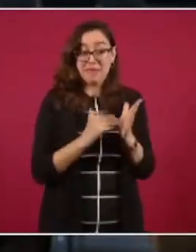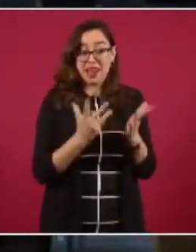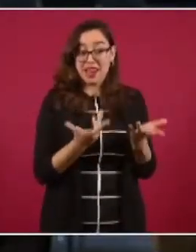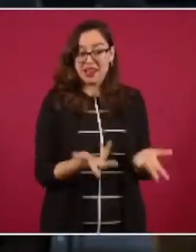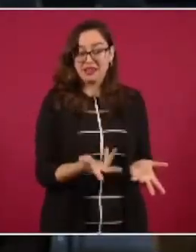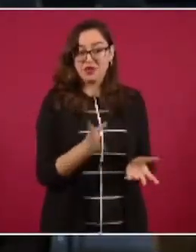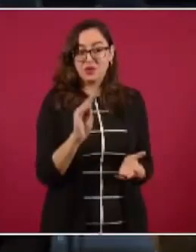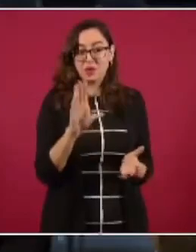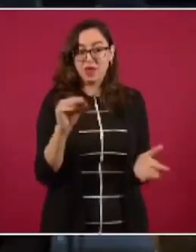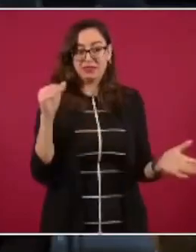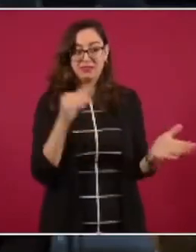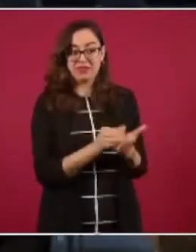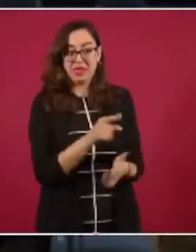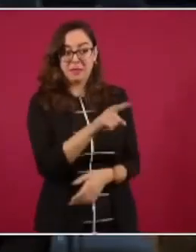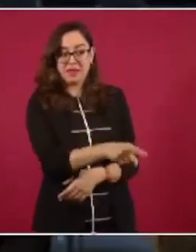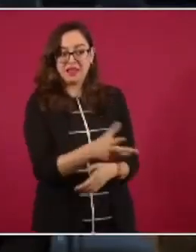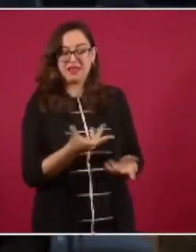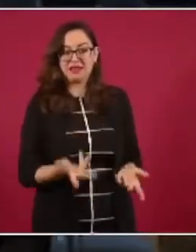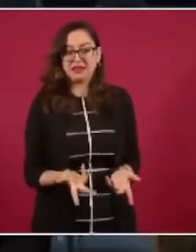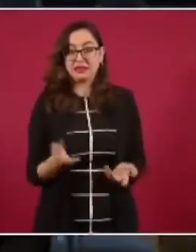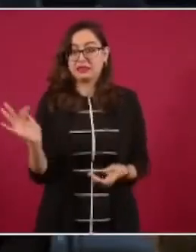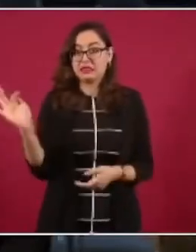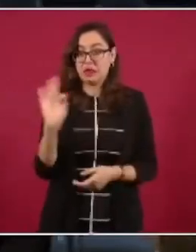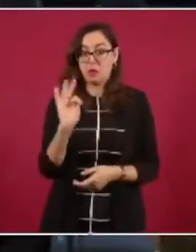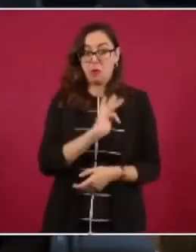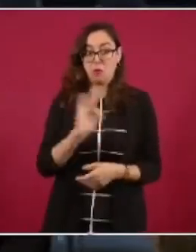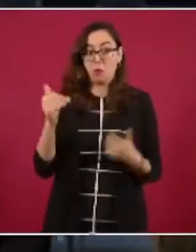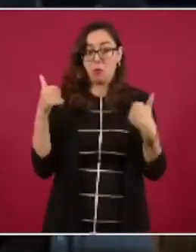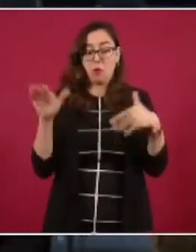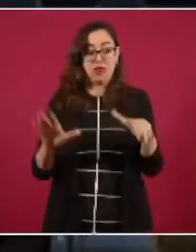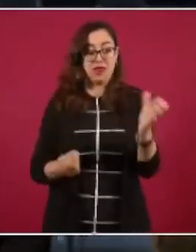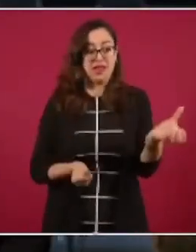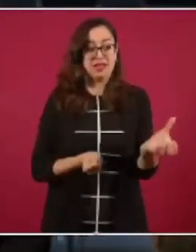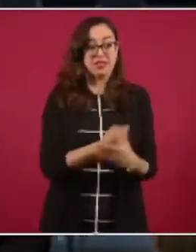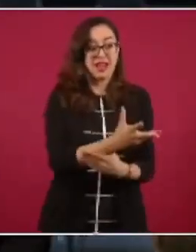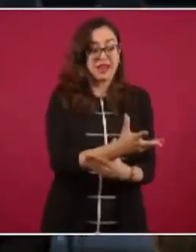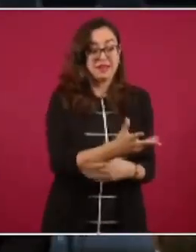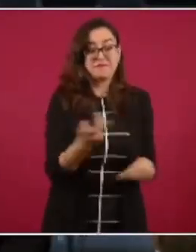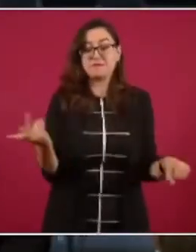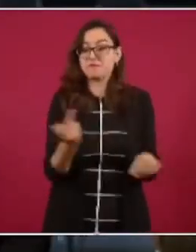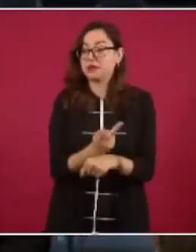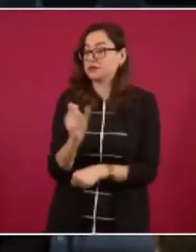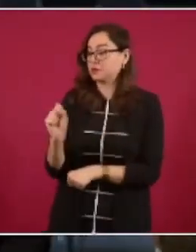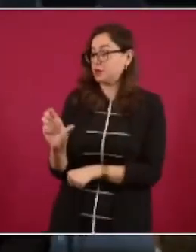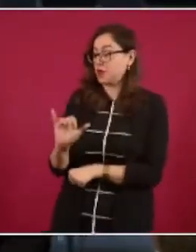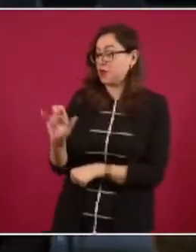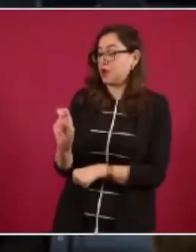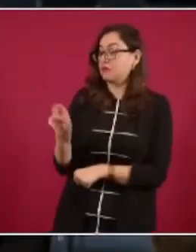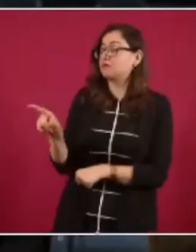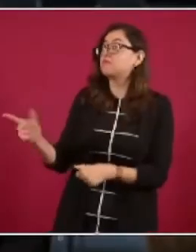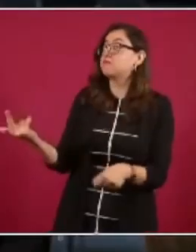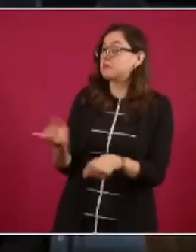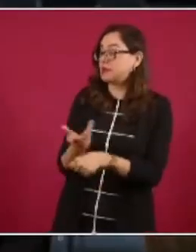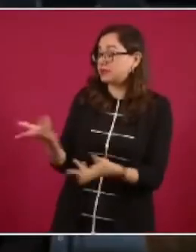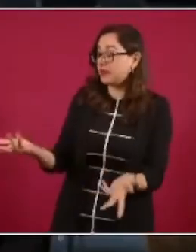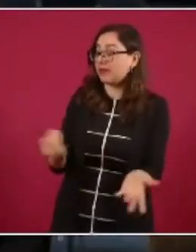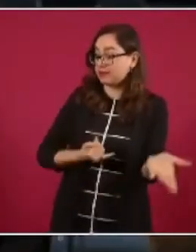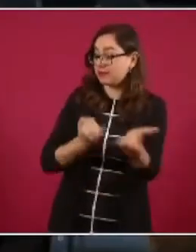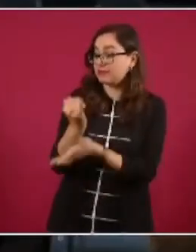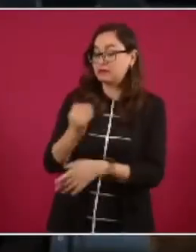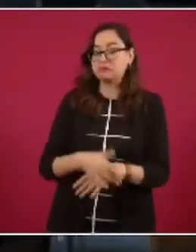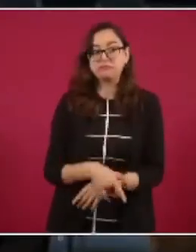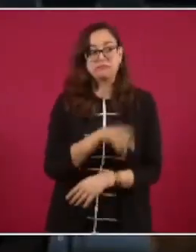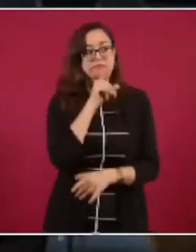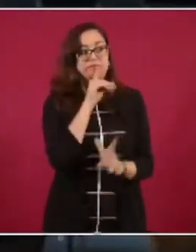no se definió un asunto tan importante como este. Salió por la puerta trasera, dijo que lo iba a resolver después y no